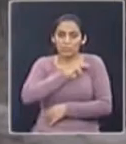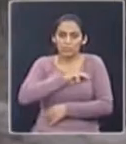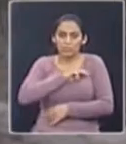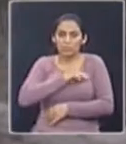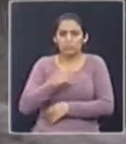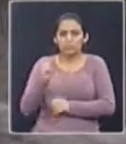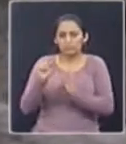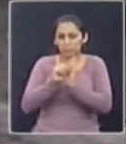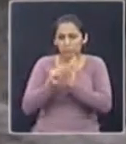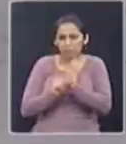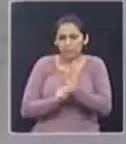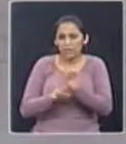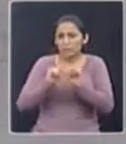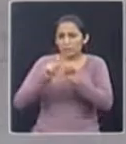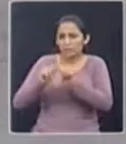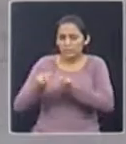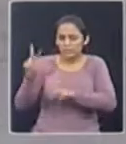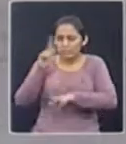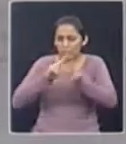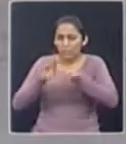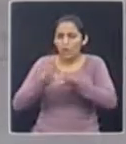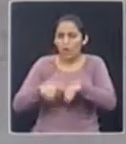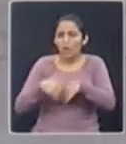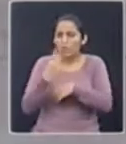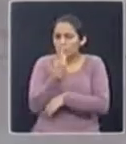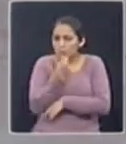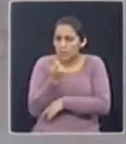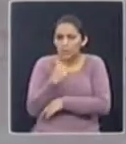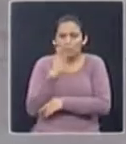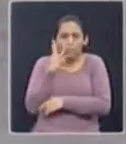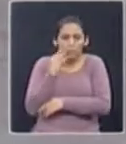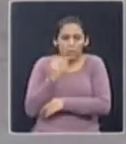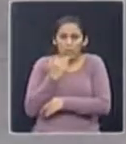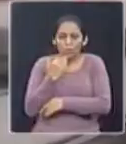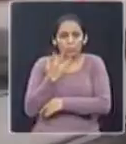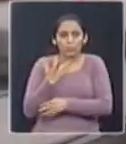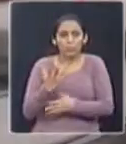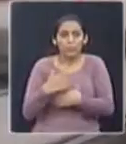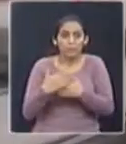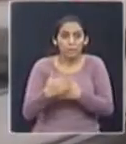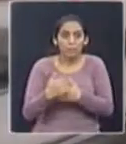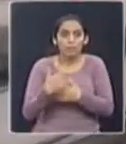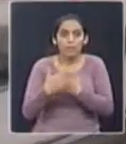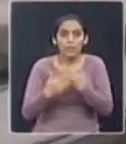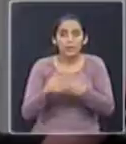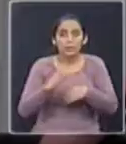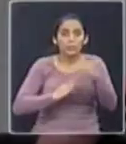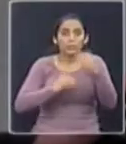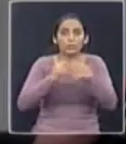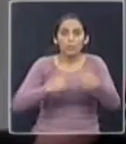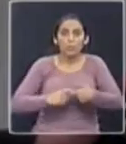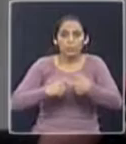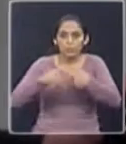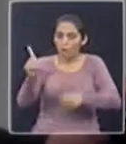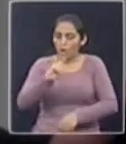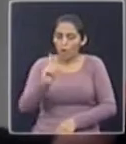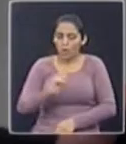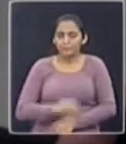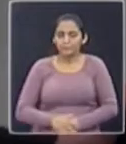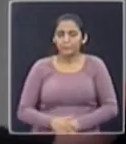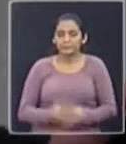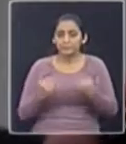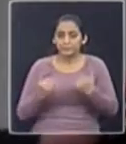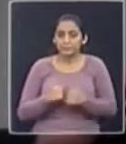técnicos, económicos y de experiencia para evitar que la obra se retrase por algún motivo. La presentación de las propuestas, entendemos, ha sido apegada a